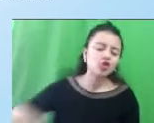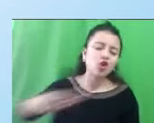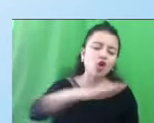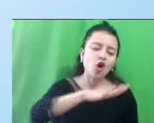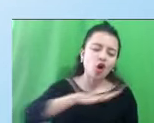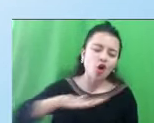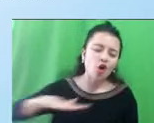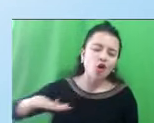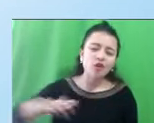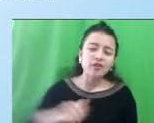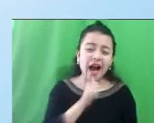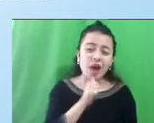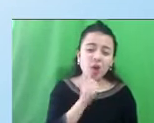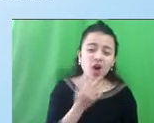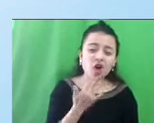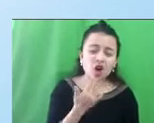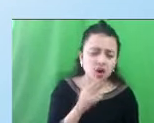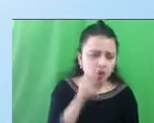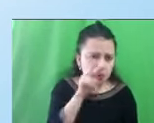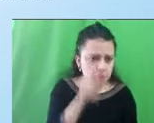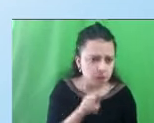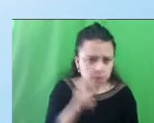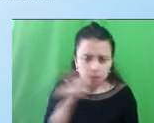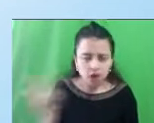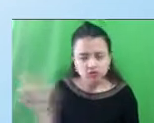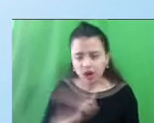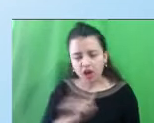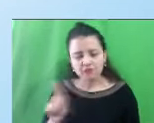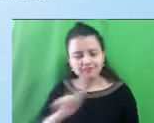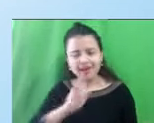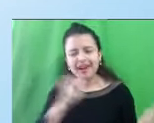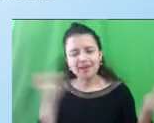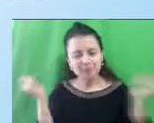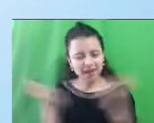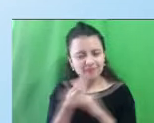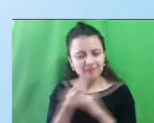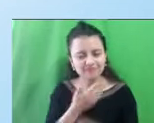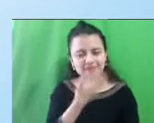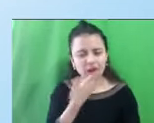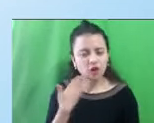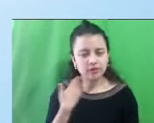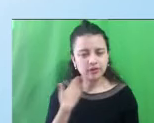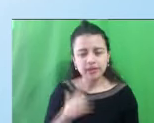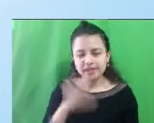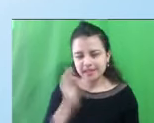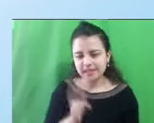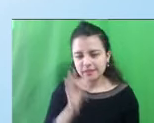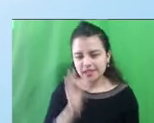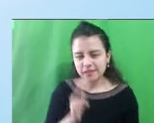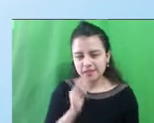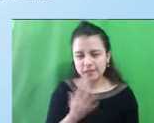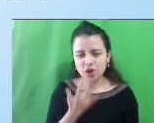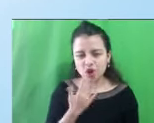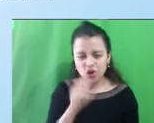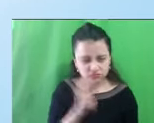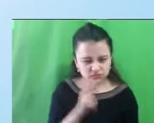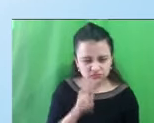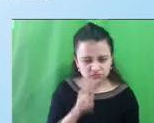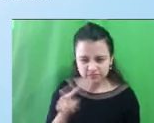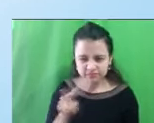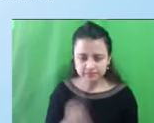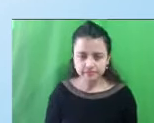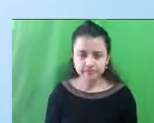que llega a veces en el agua, que siempre tenemos ese problema, pues ya van a mejorar. ¿Por qué lo hicimos en el